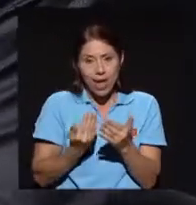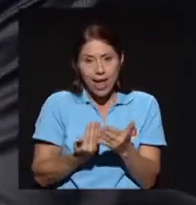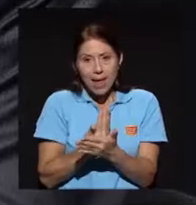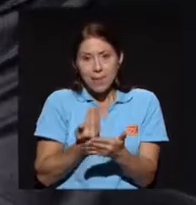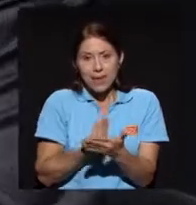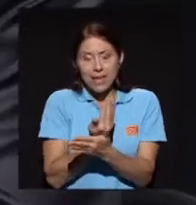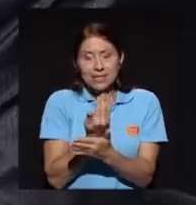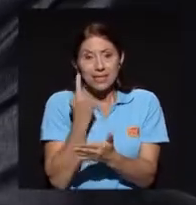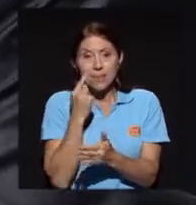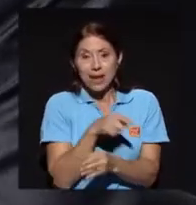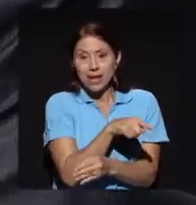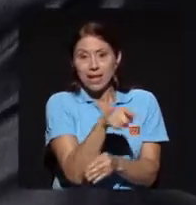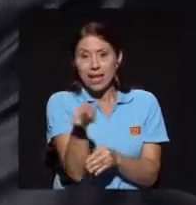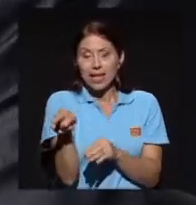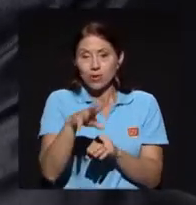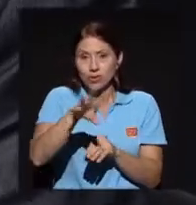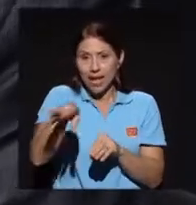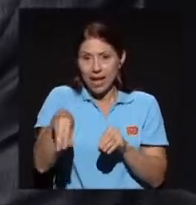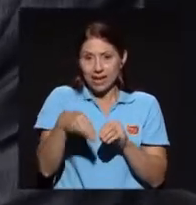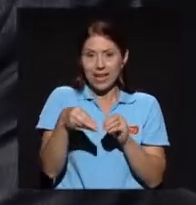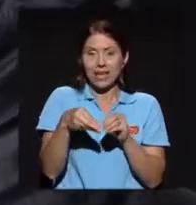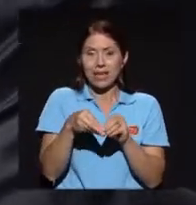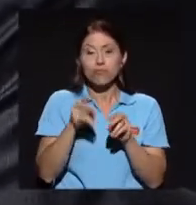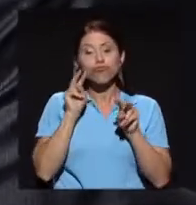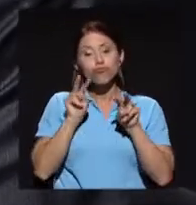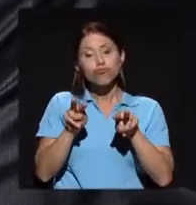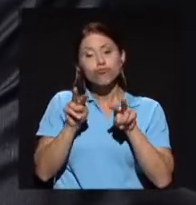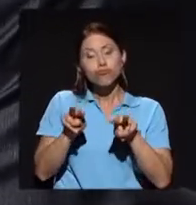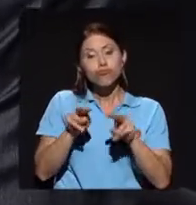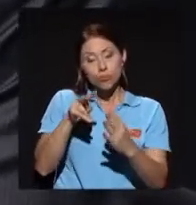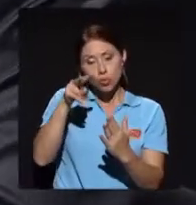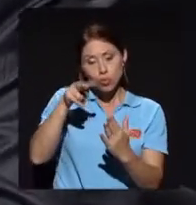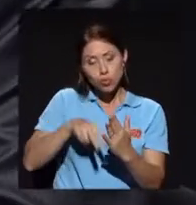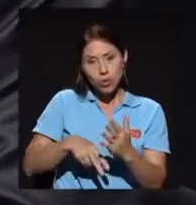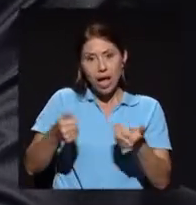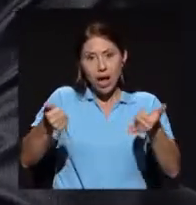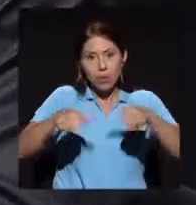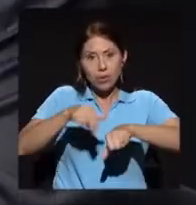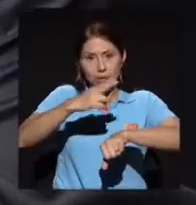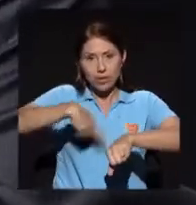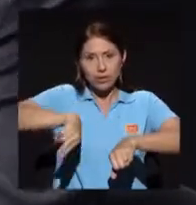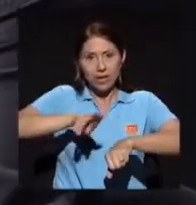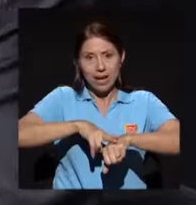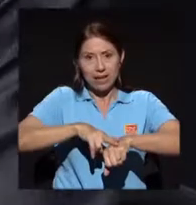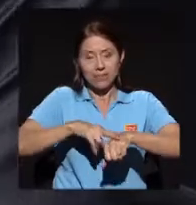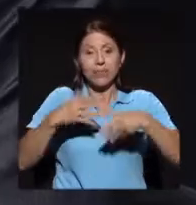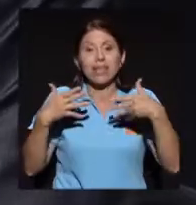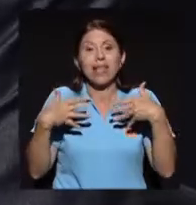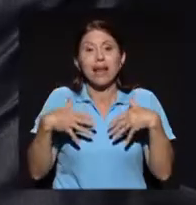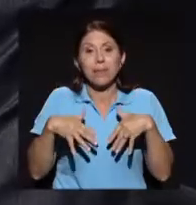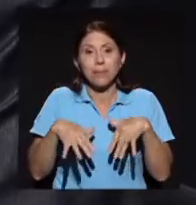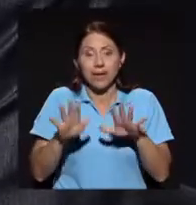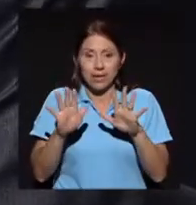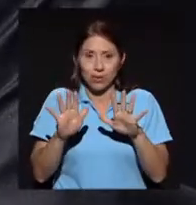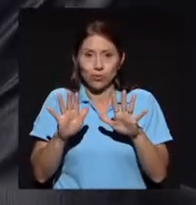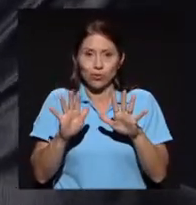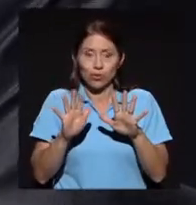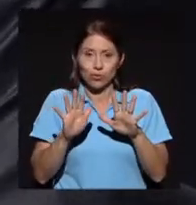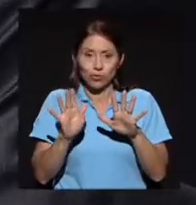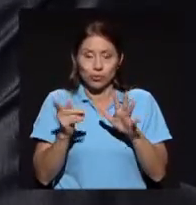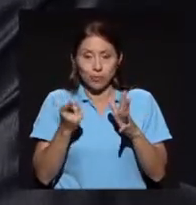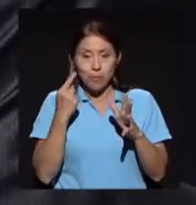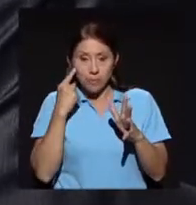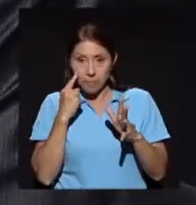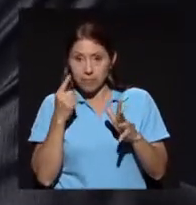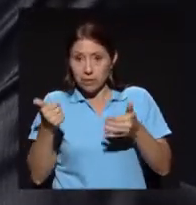que se agreguen valor en este acuerdo nacional y al menos se pongan del lado de la exigencia de que